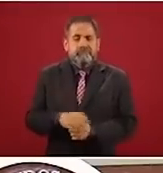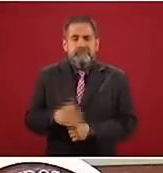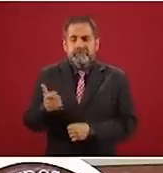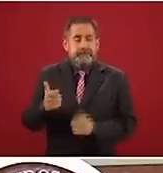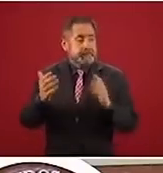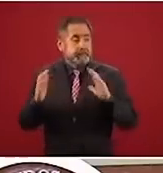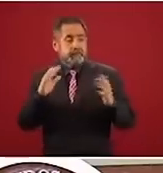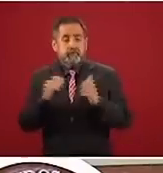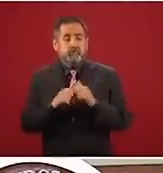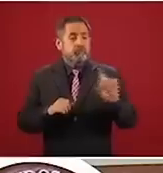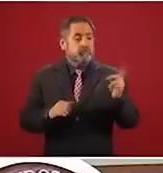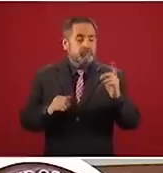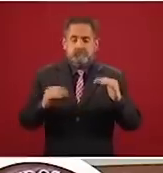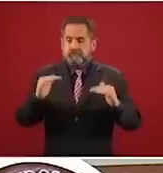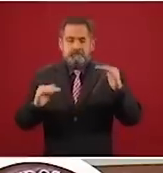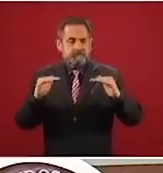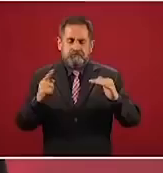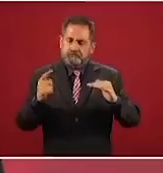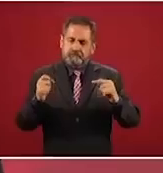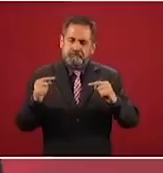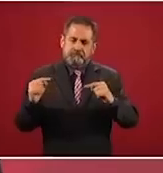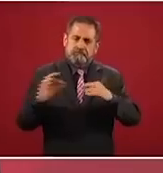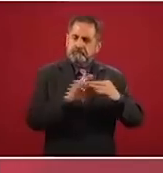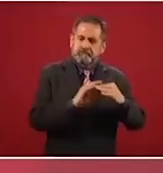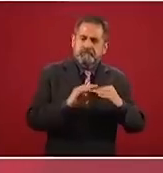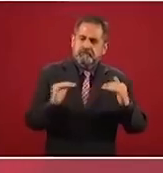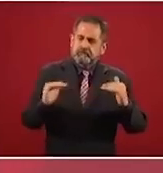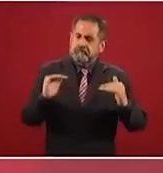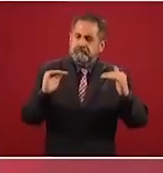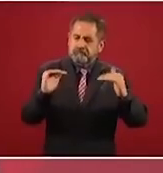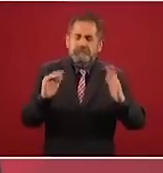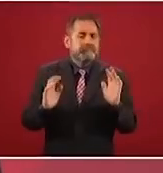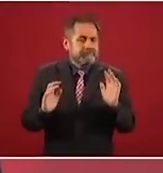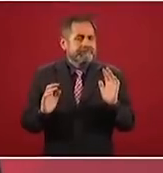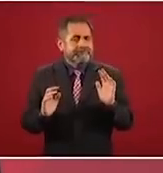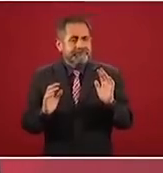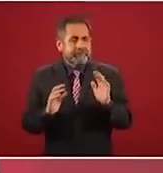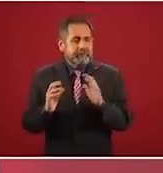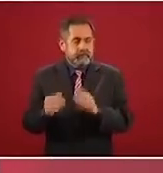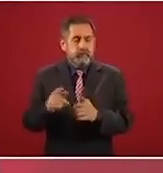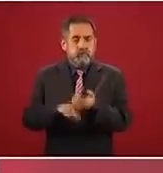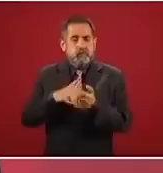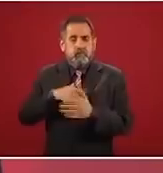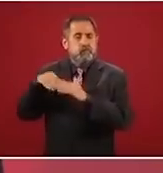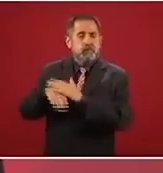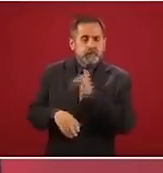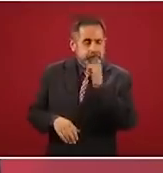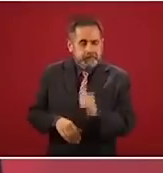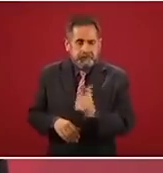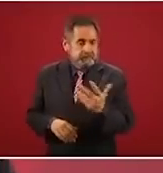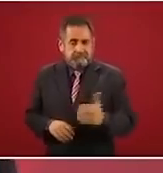con relación al dólar, la que más se fortaleció en todo este